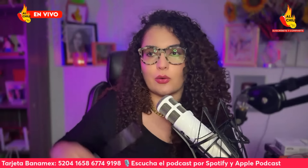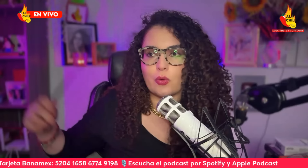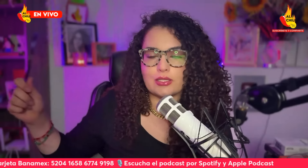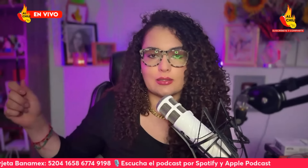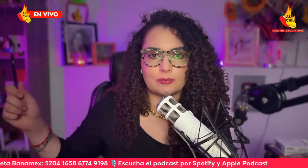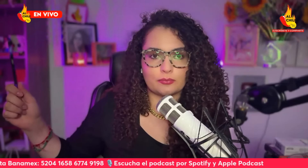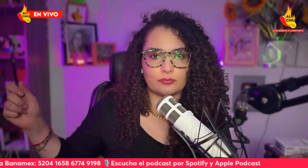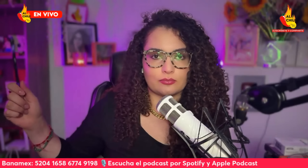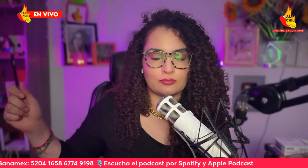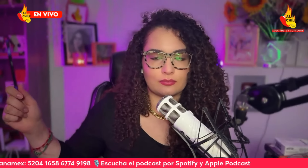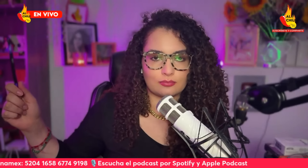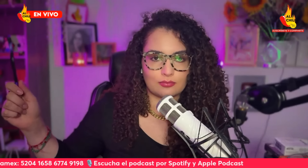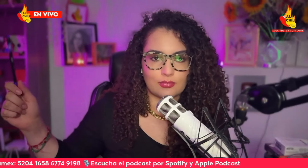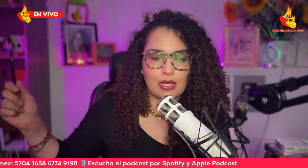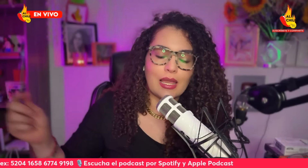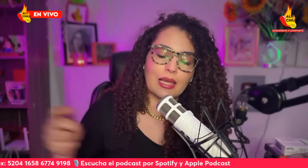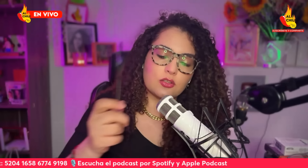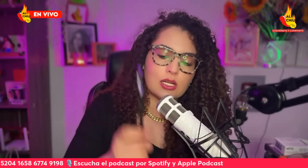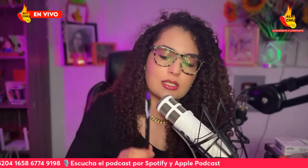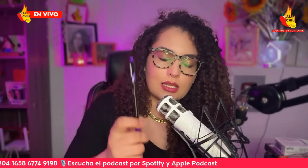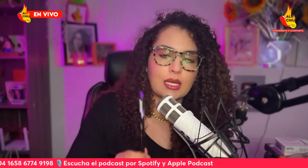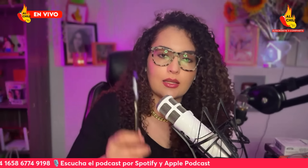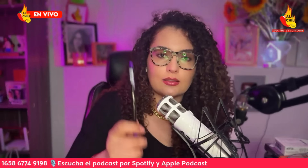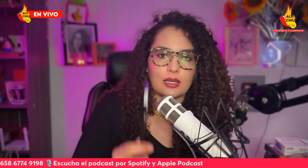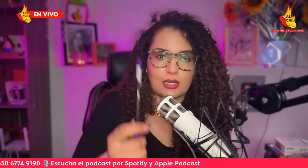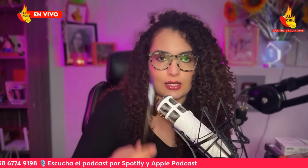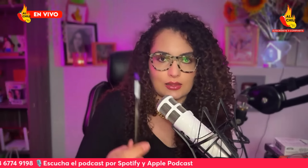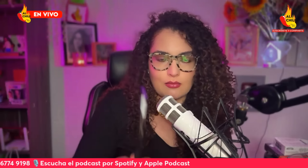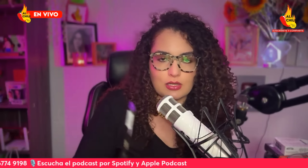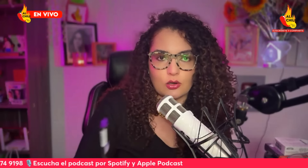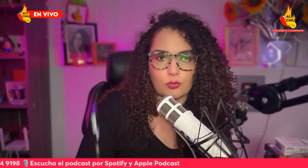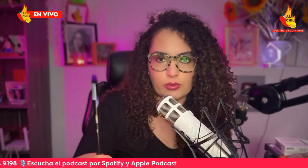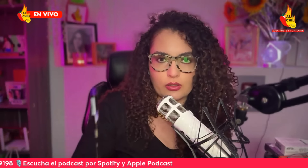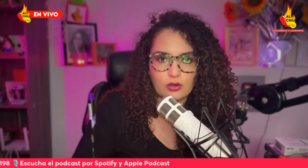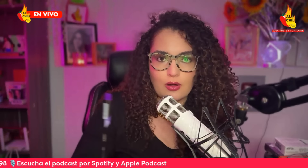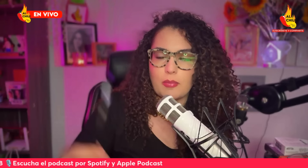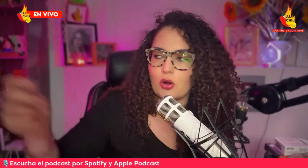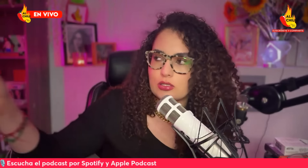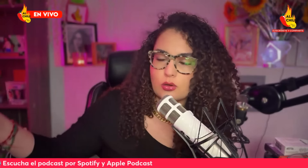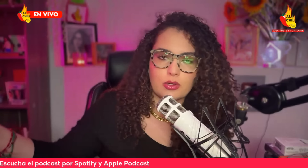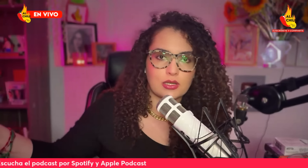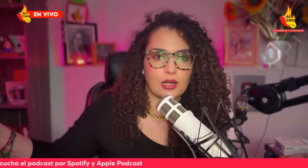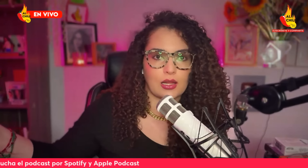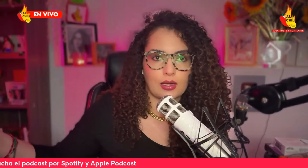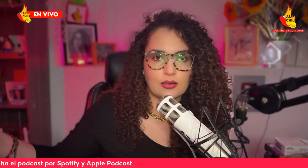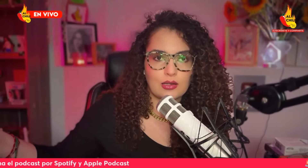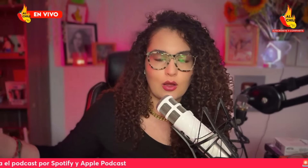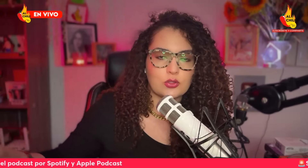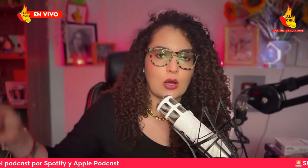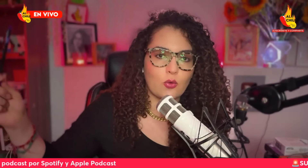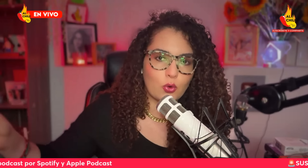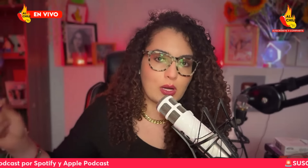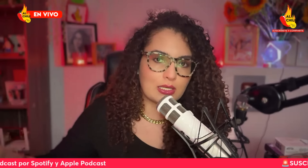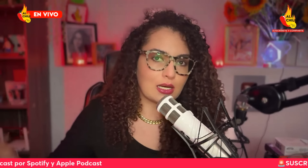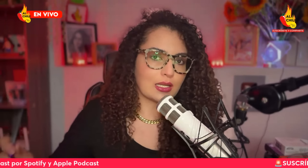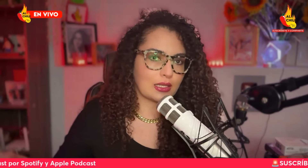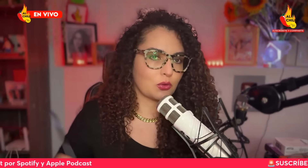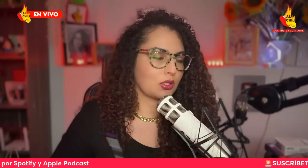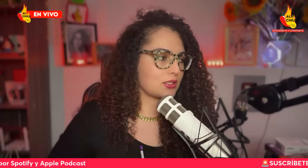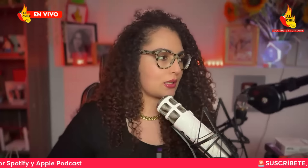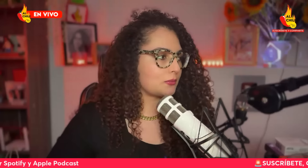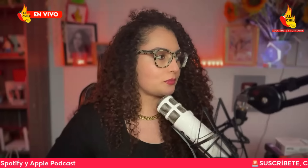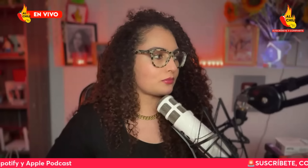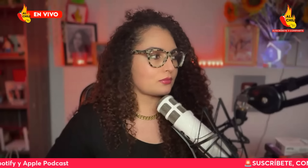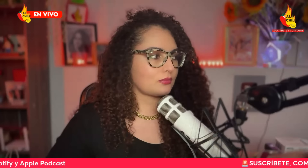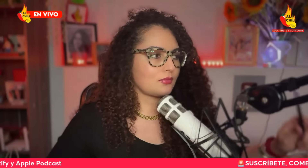orden de un juez que solicita el agente del ministerio público pero es el juez el que la da o sea un juez es el que te